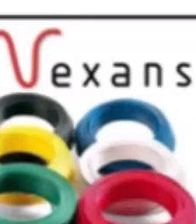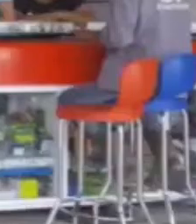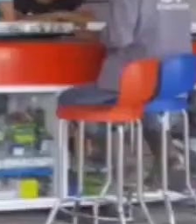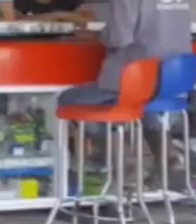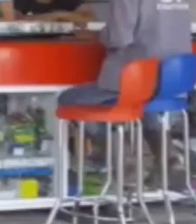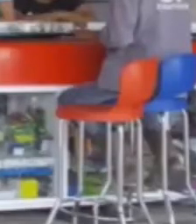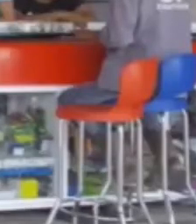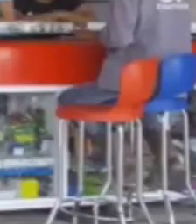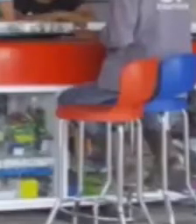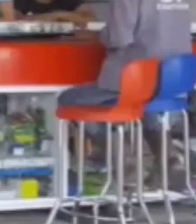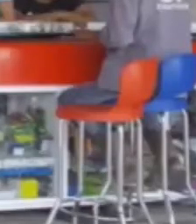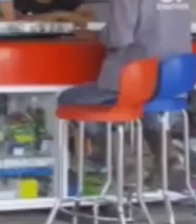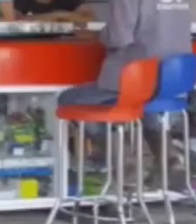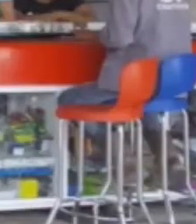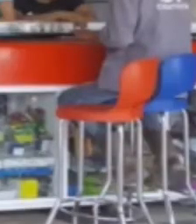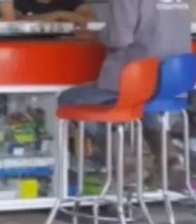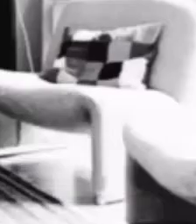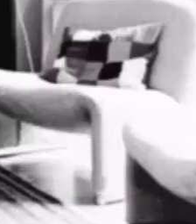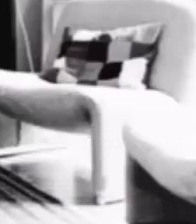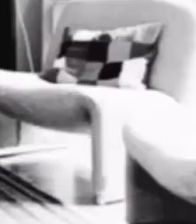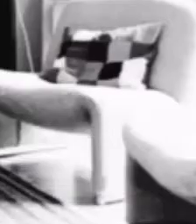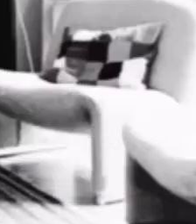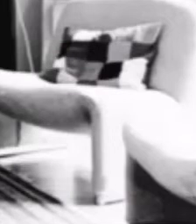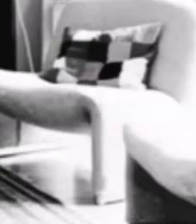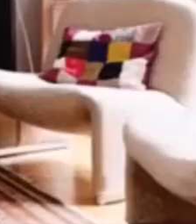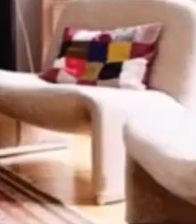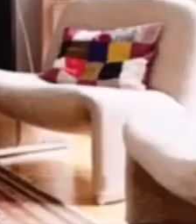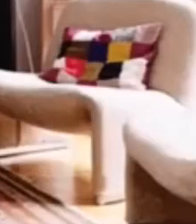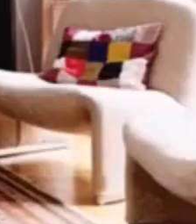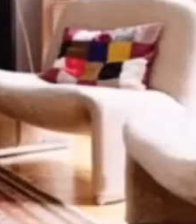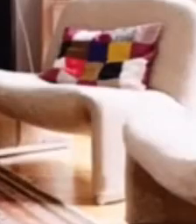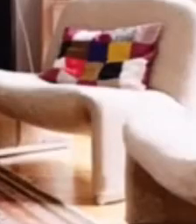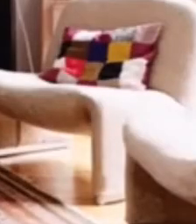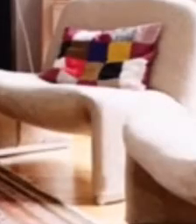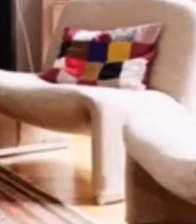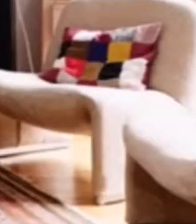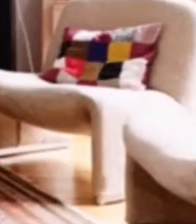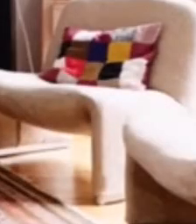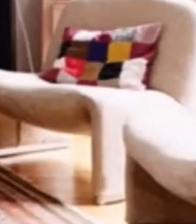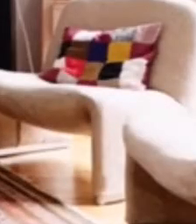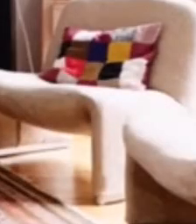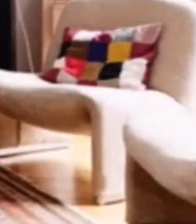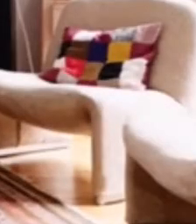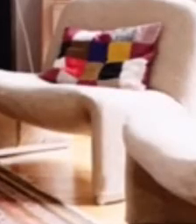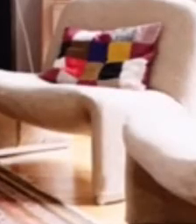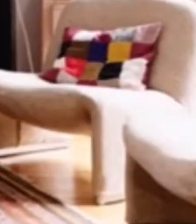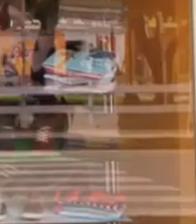calidad en materiales eléctricos. Electrofer, ilumina tu vida.